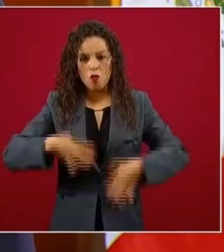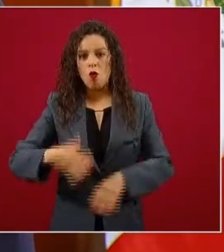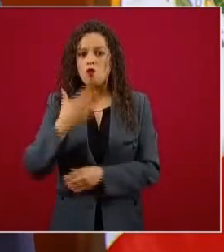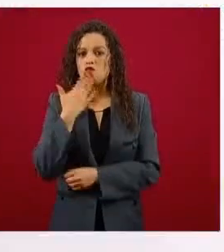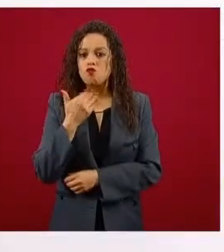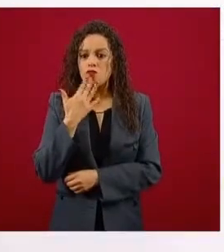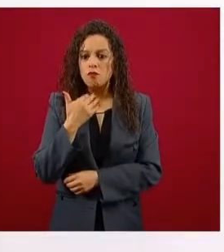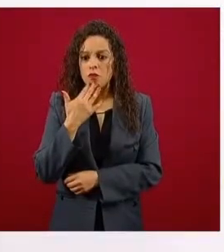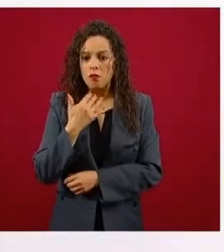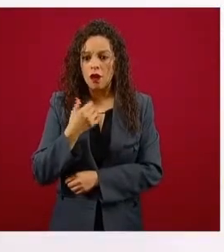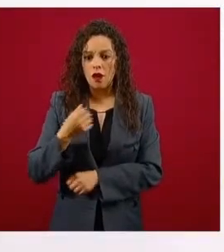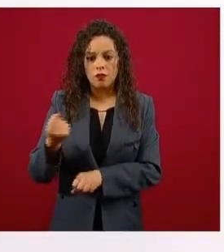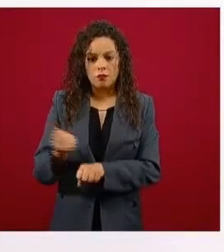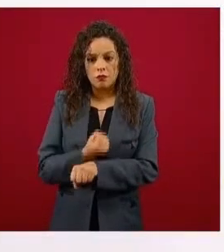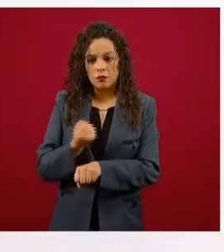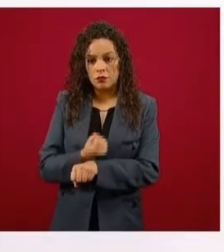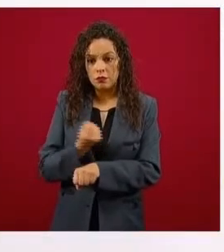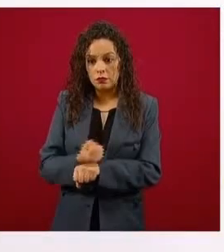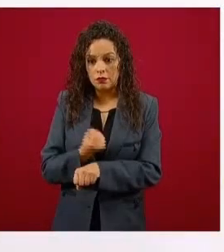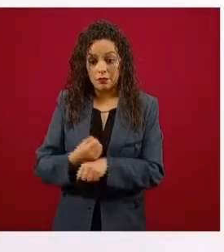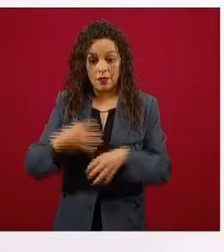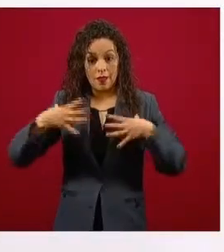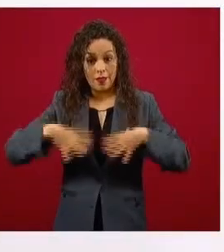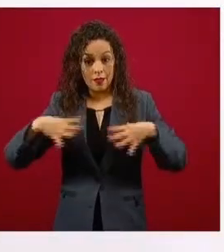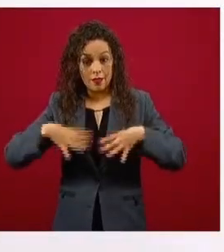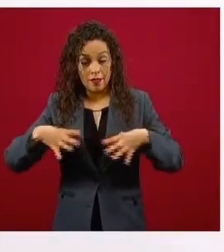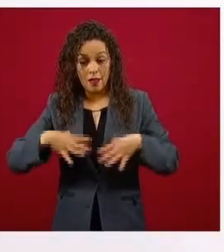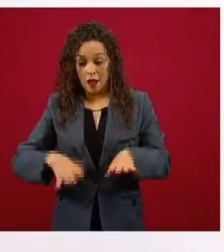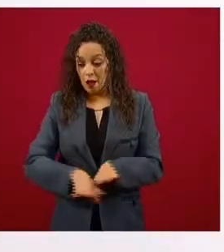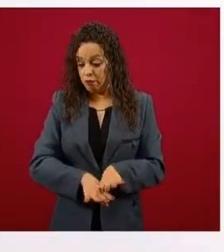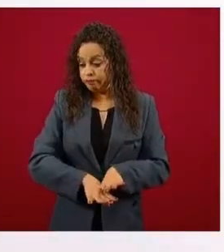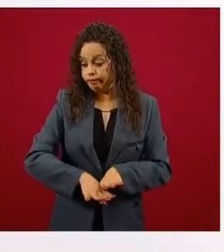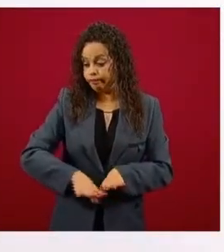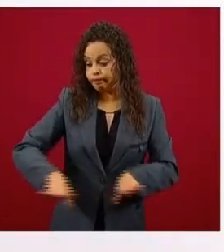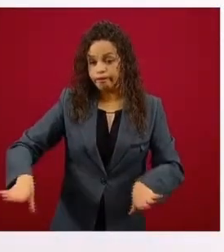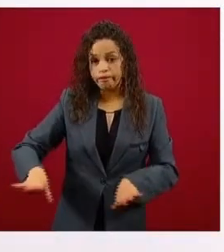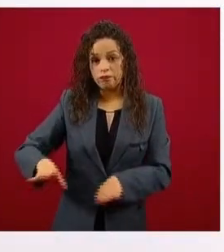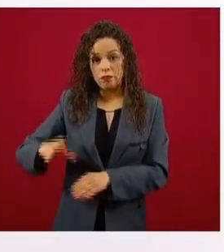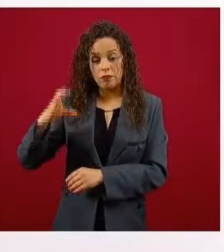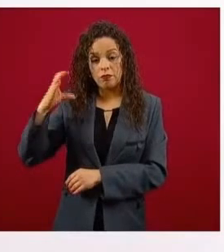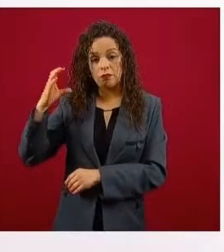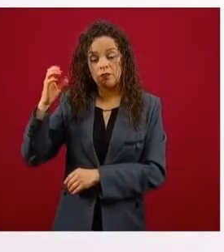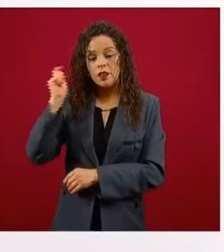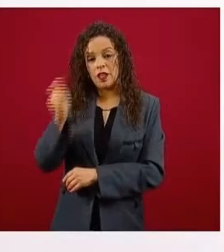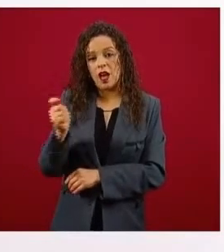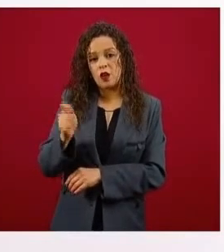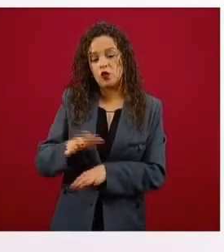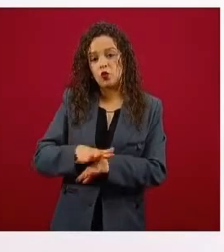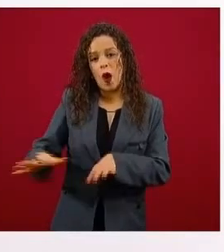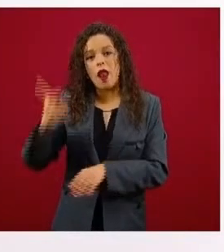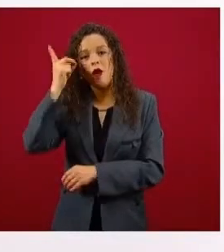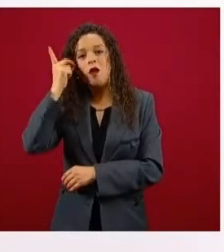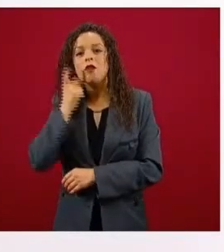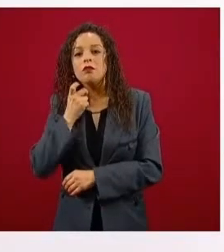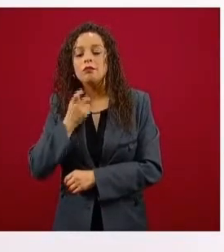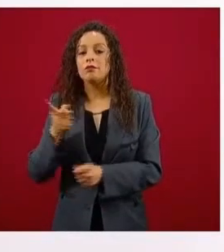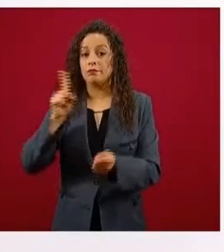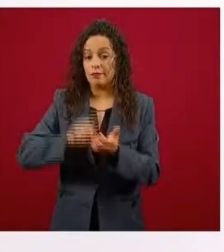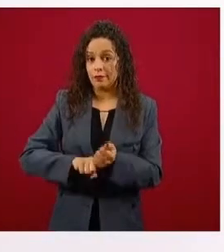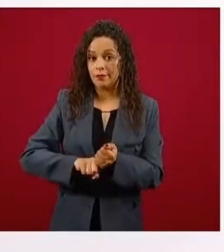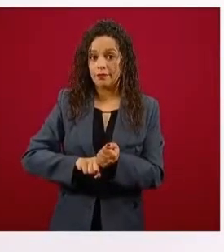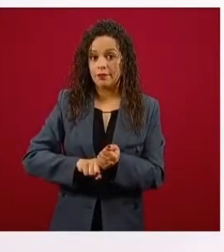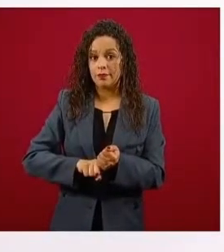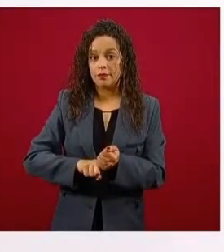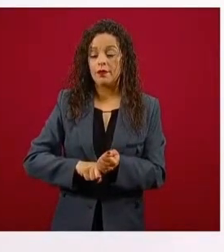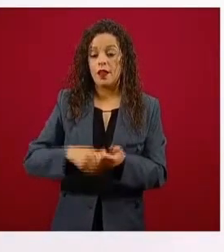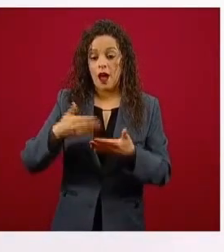usen ropa y calzado y dejen de tener petate por todo ajuar, la demanda de mil géneros